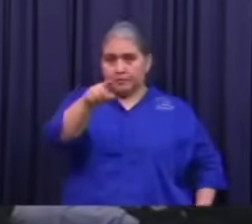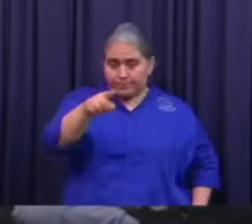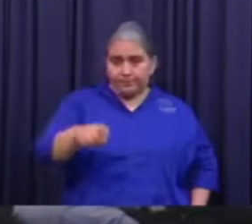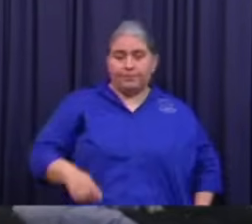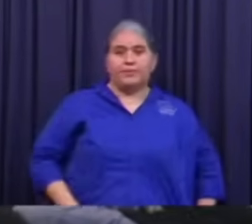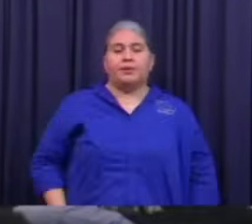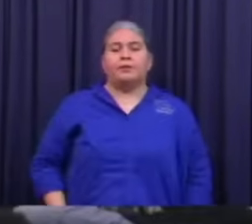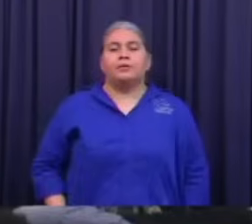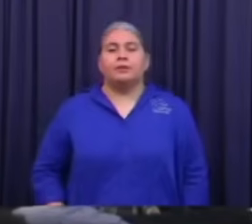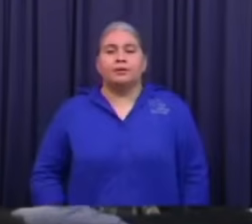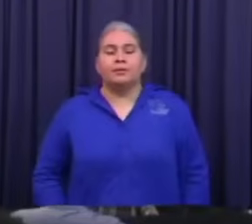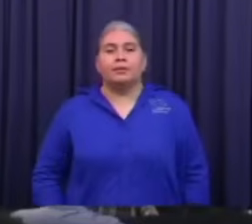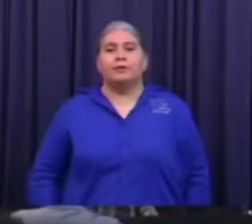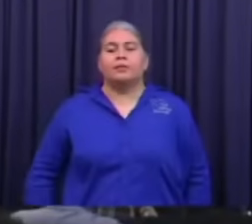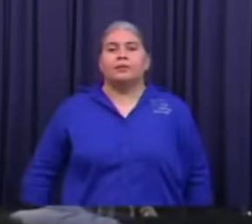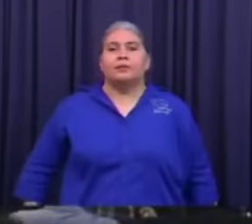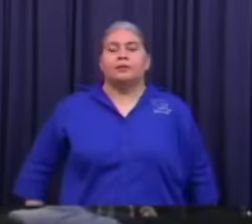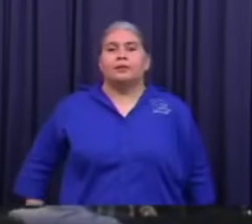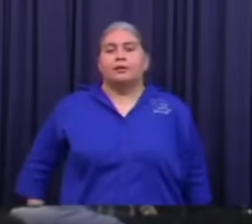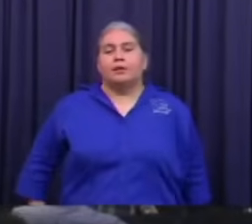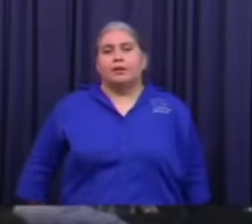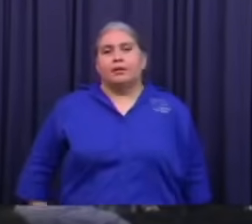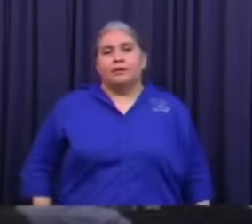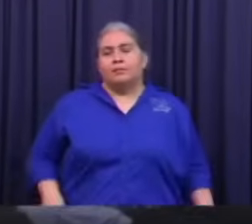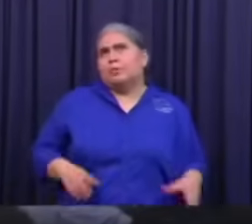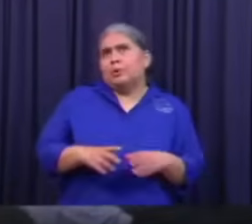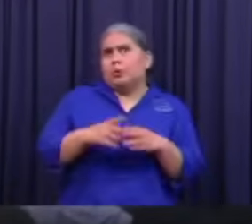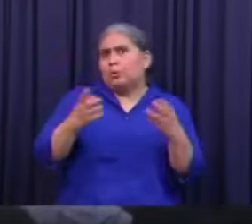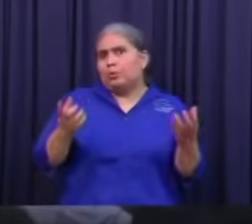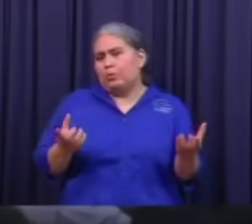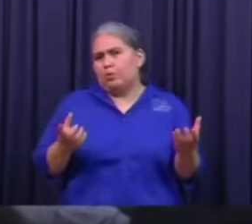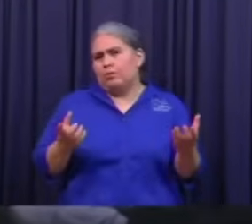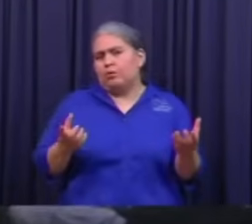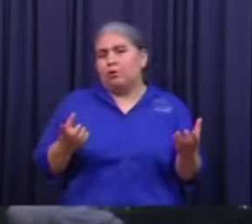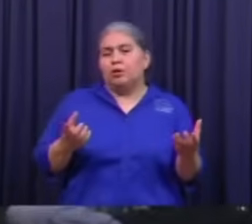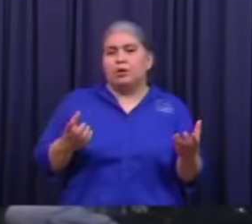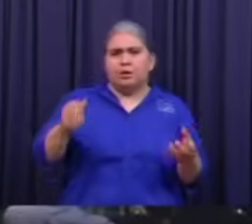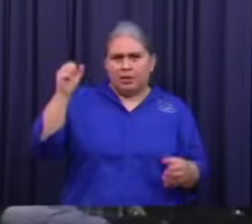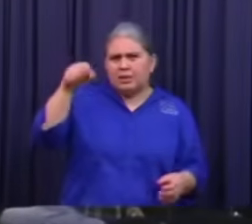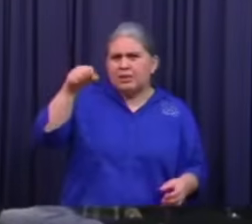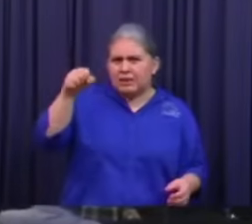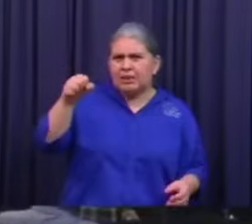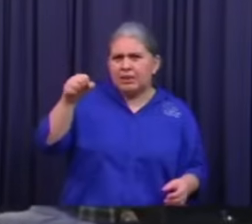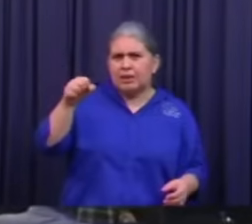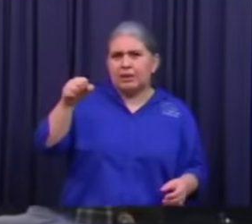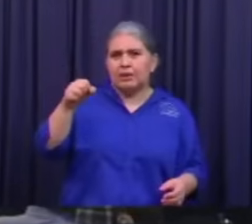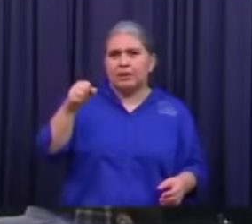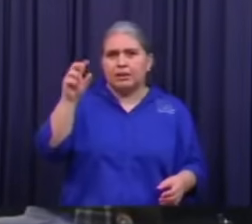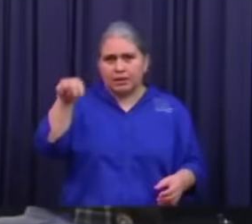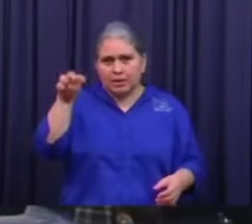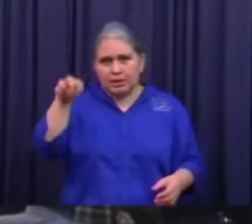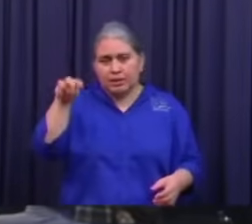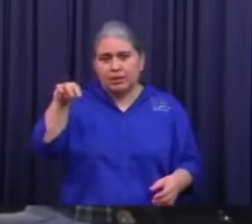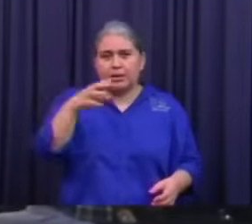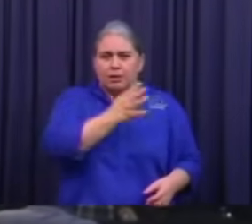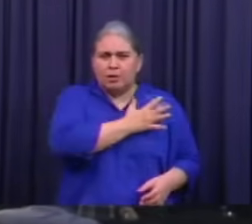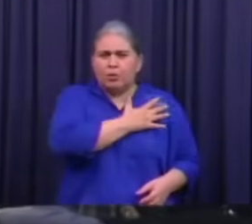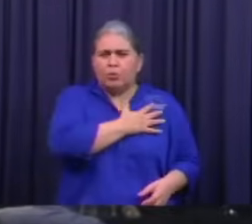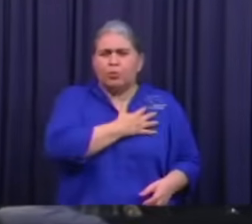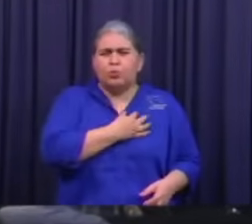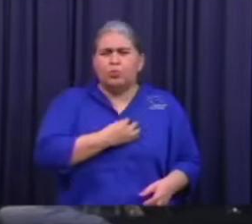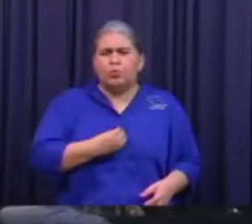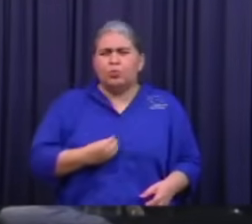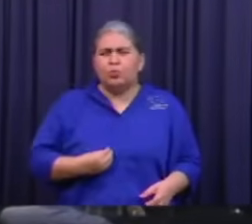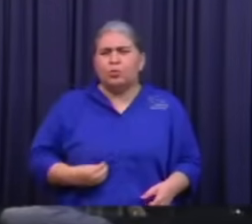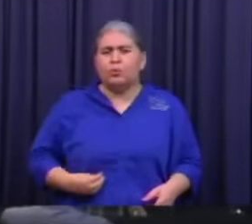me acaba de decir que Isaías 613 dice que que nos quiten que hay una orden Yo no sé pero la tristeza es necesaria hermano Sergio pero si